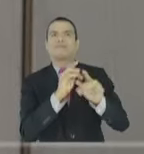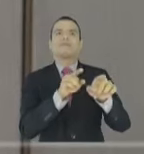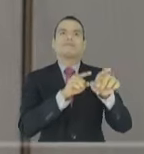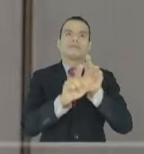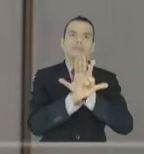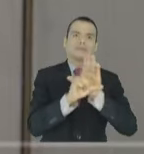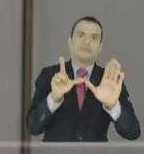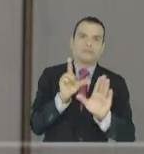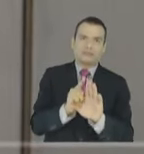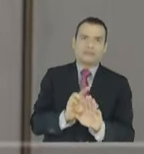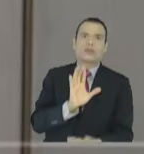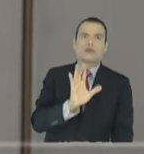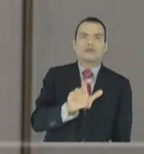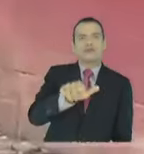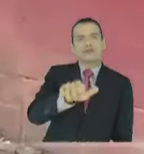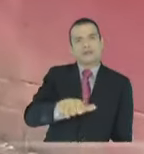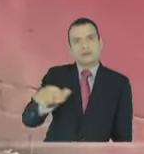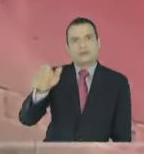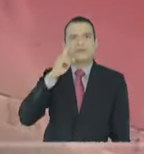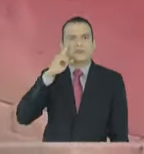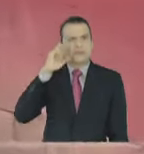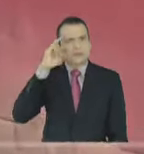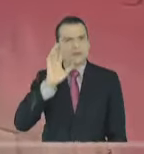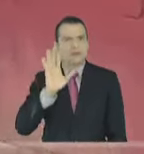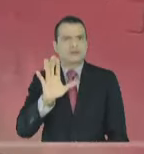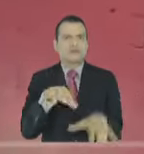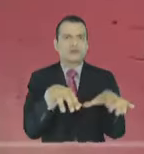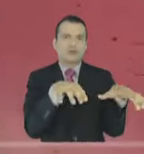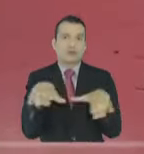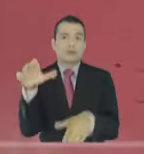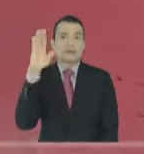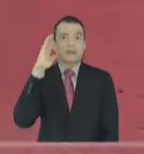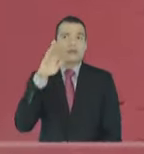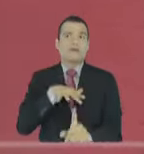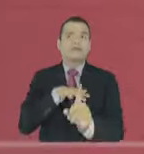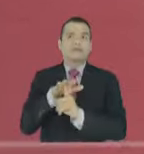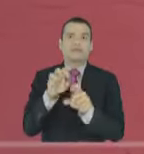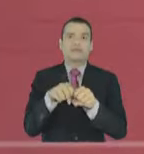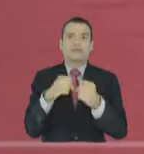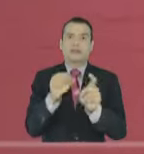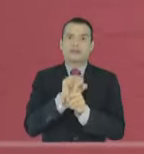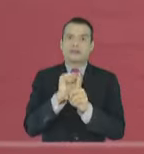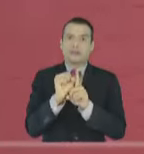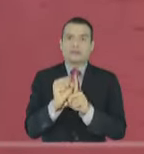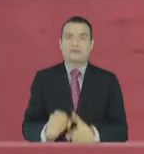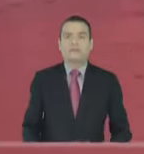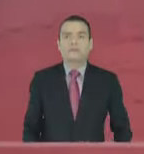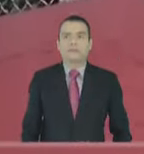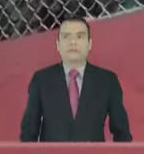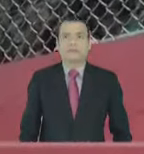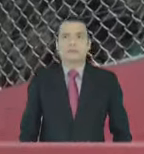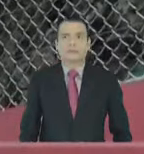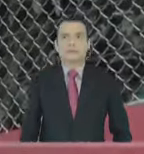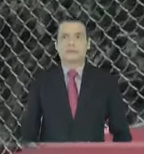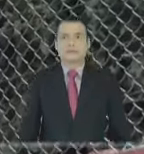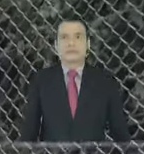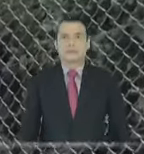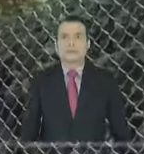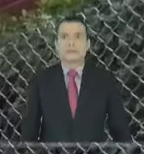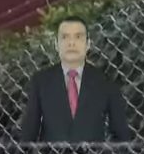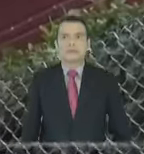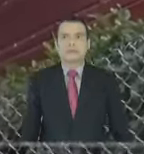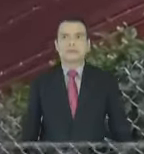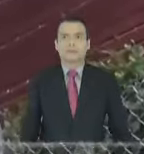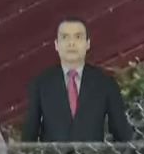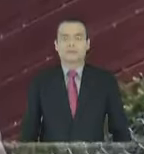muy muy nocivas para la sociedad este tipo de cables falsificados amenazan la seguridad de los usuarios generando en muchas ocasiones